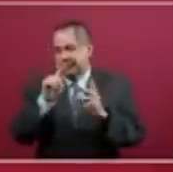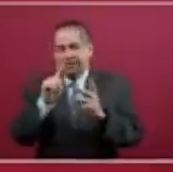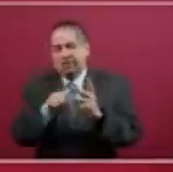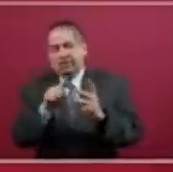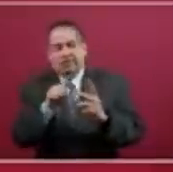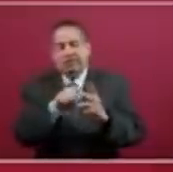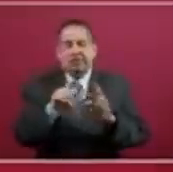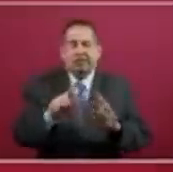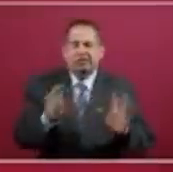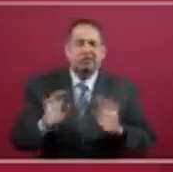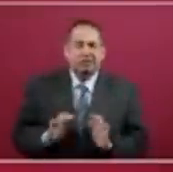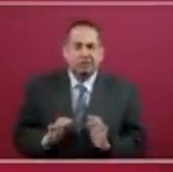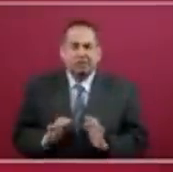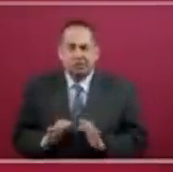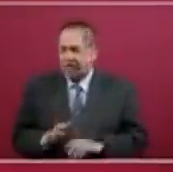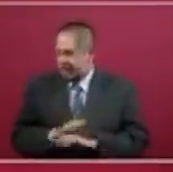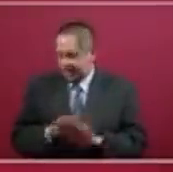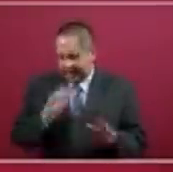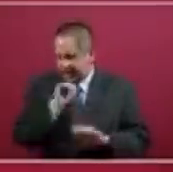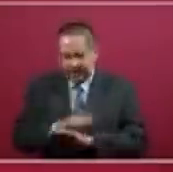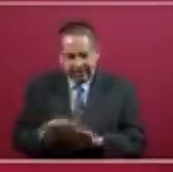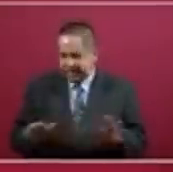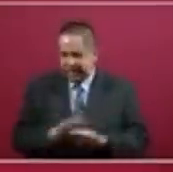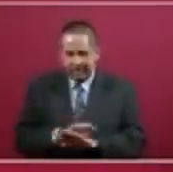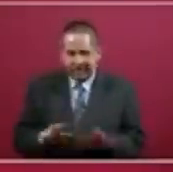fulano o mengano,